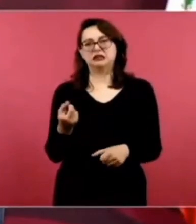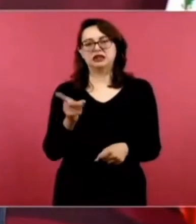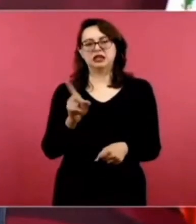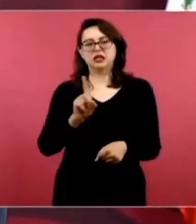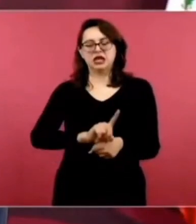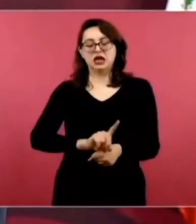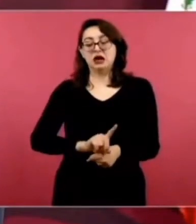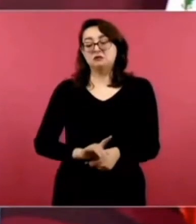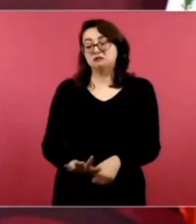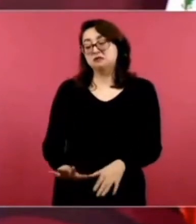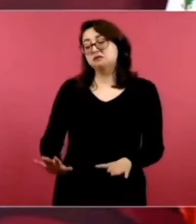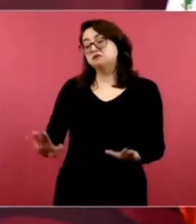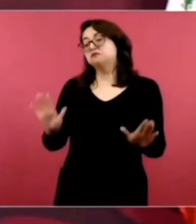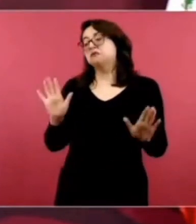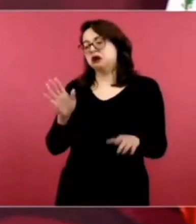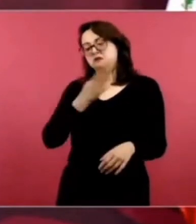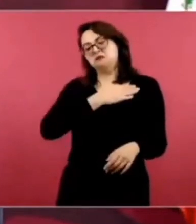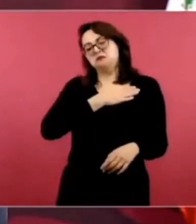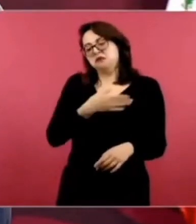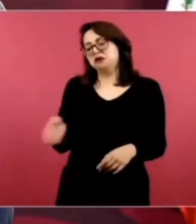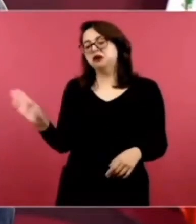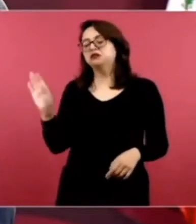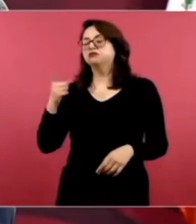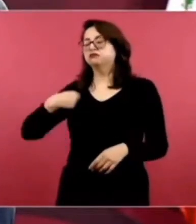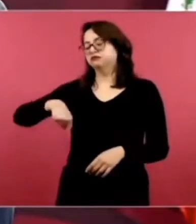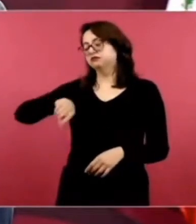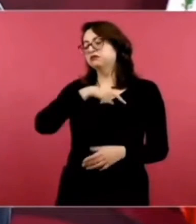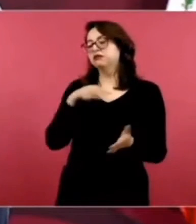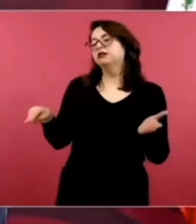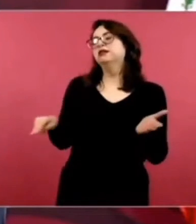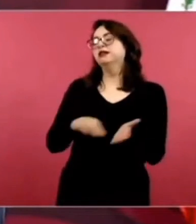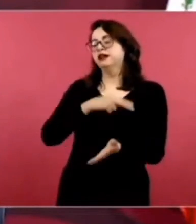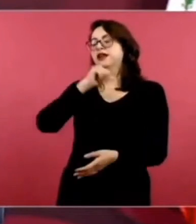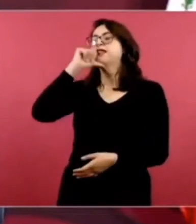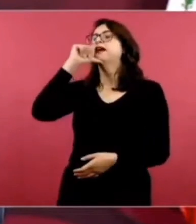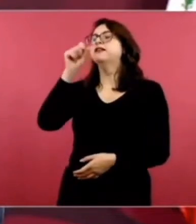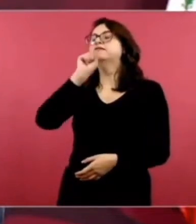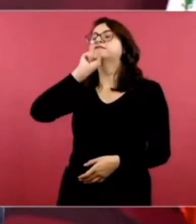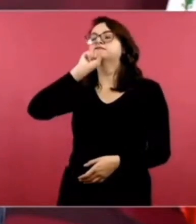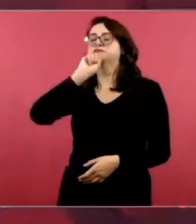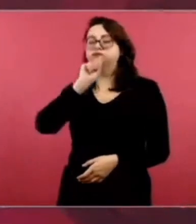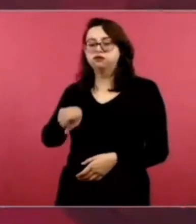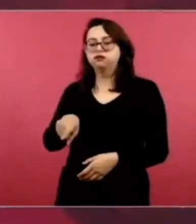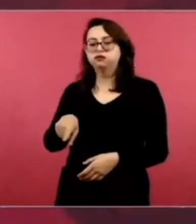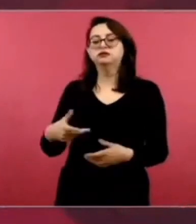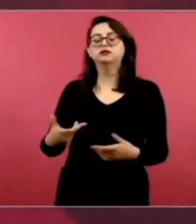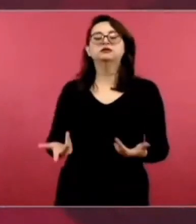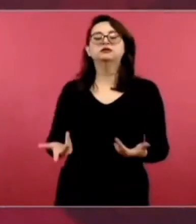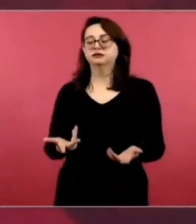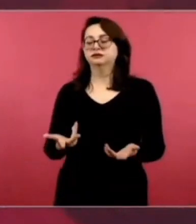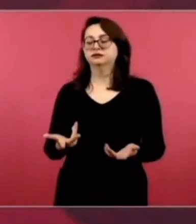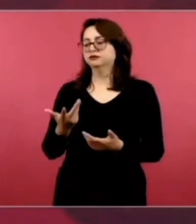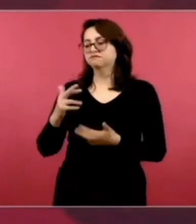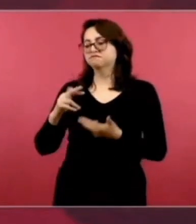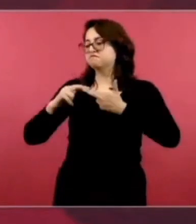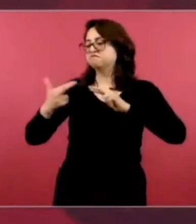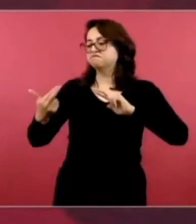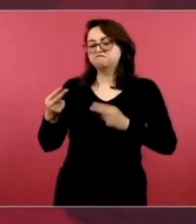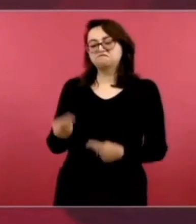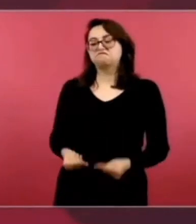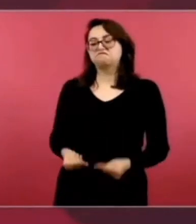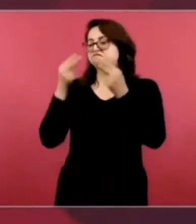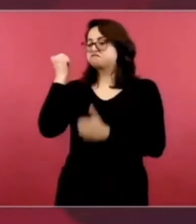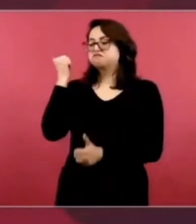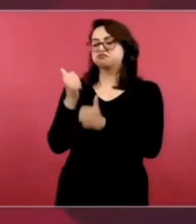amenazas como siempre, ¿no? De que se iban a romper las